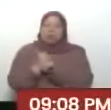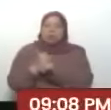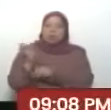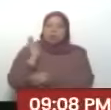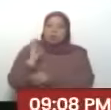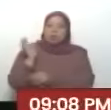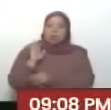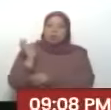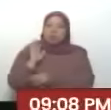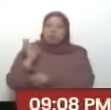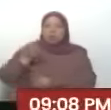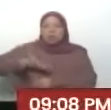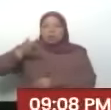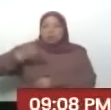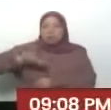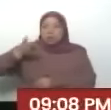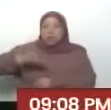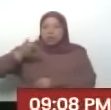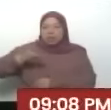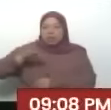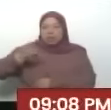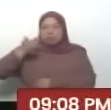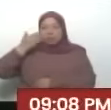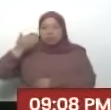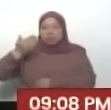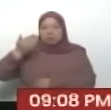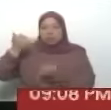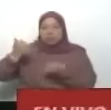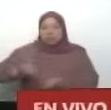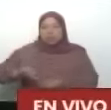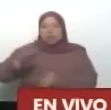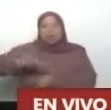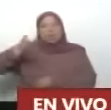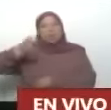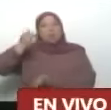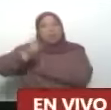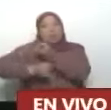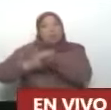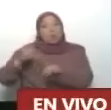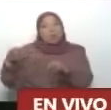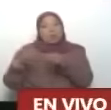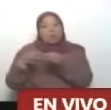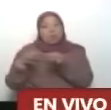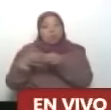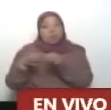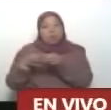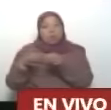Nueva Época, muy importante, porque estuvo una muy importante delegación